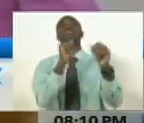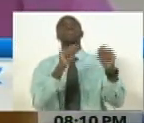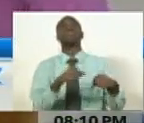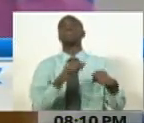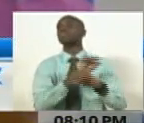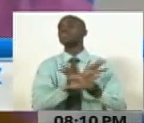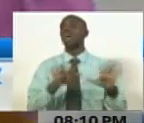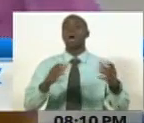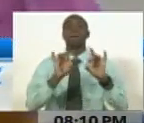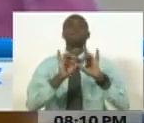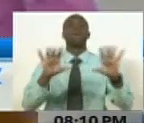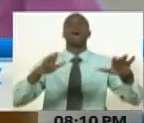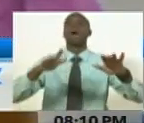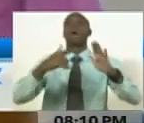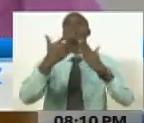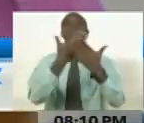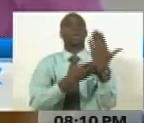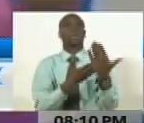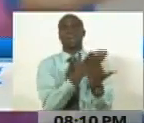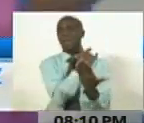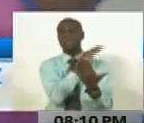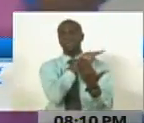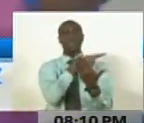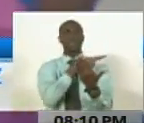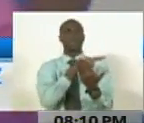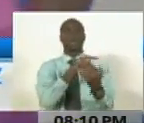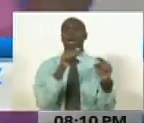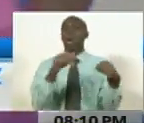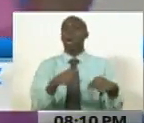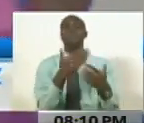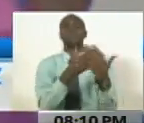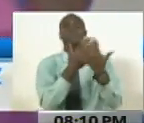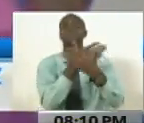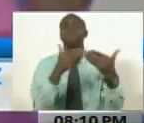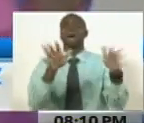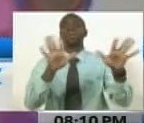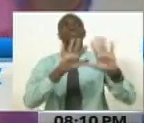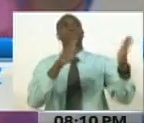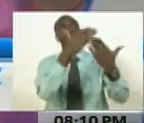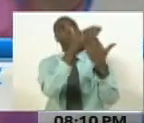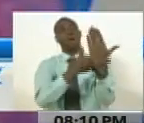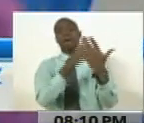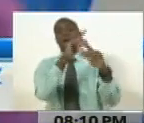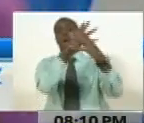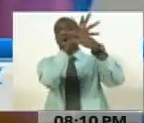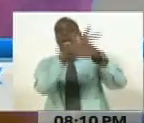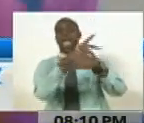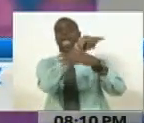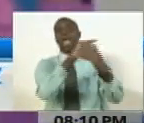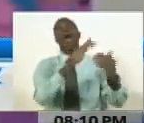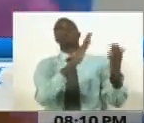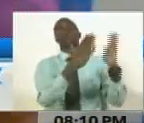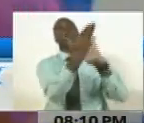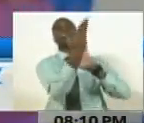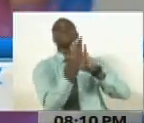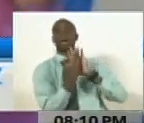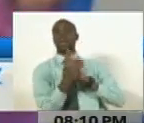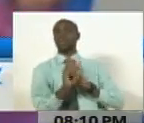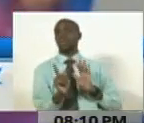activada, pero es que no estuvo activada. Hoy tampoco se activó la carta, que habría que entenderla